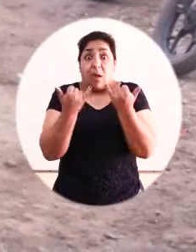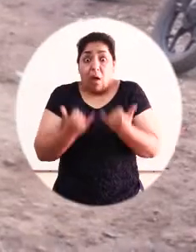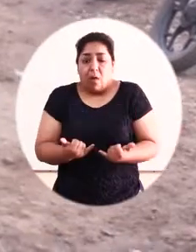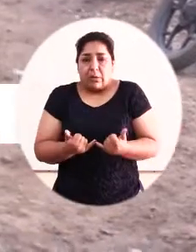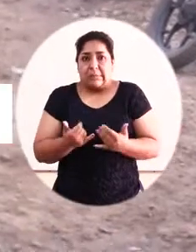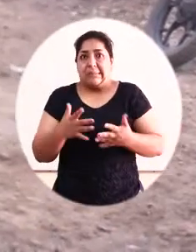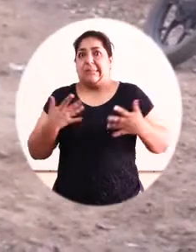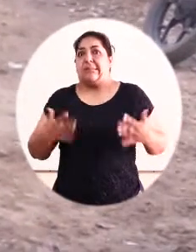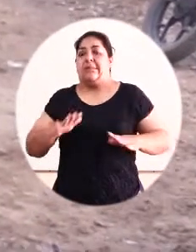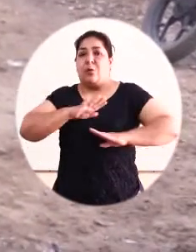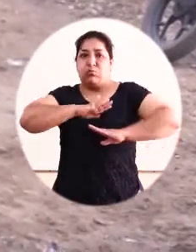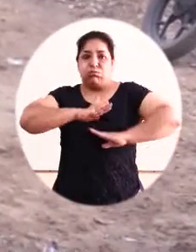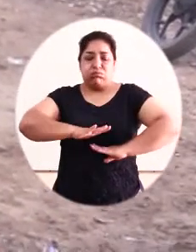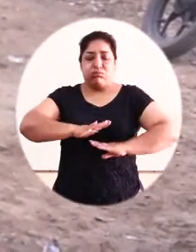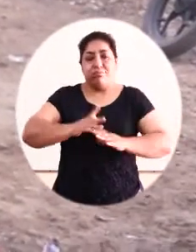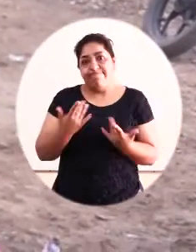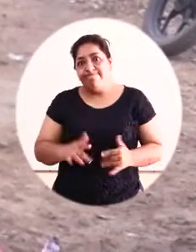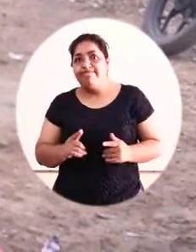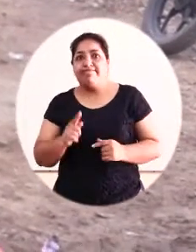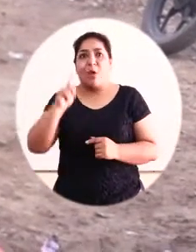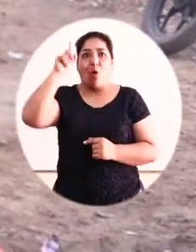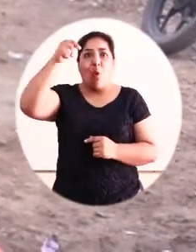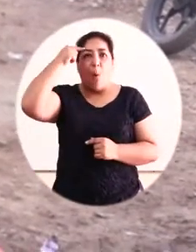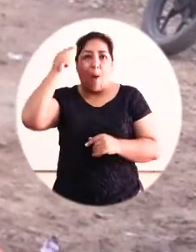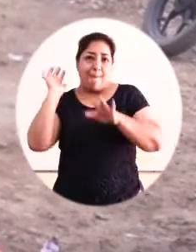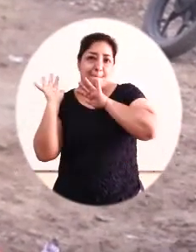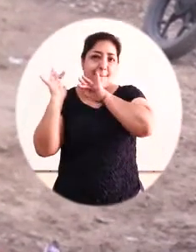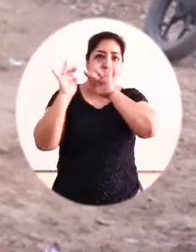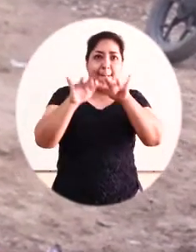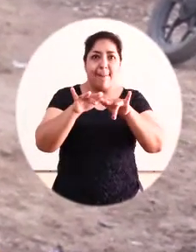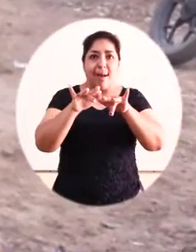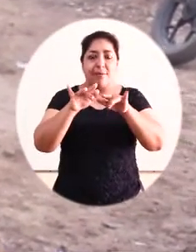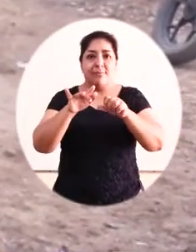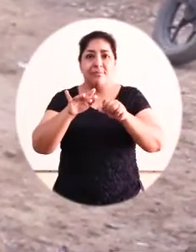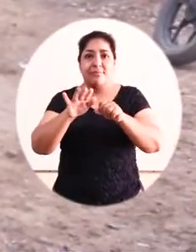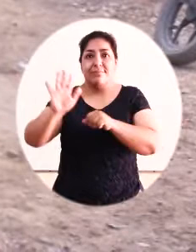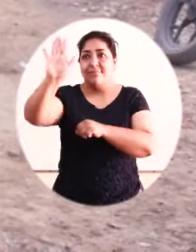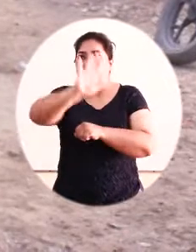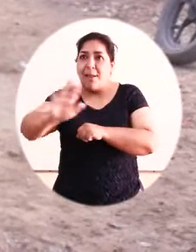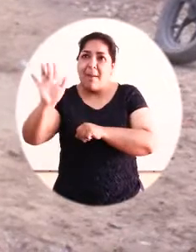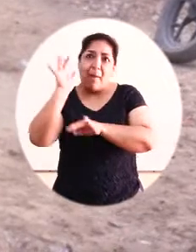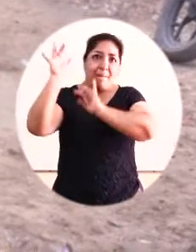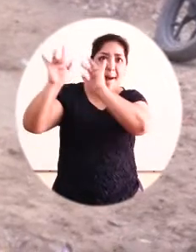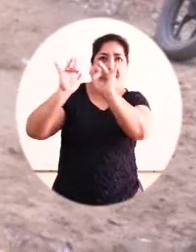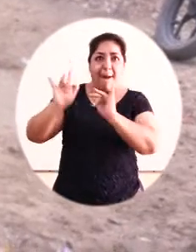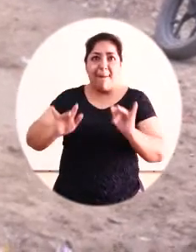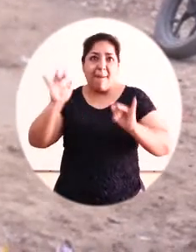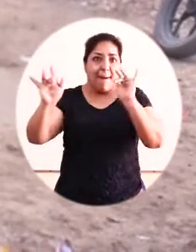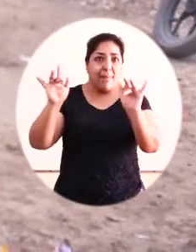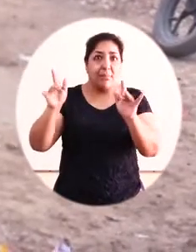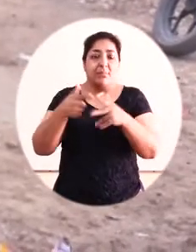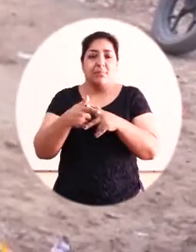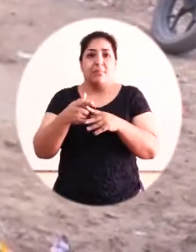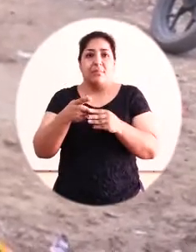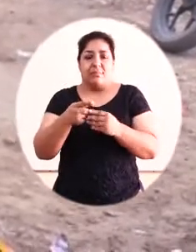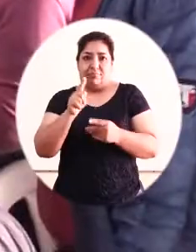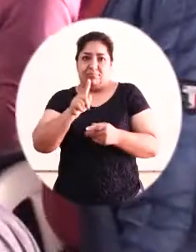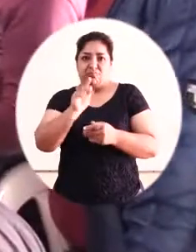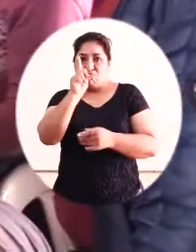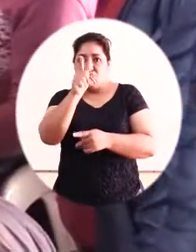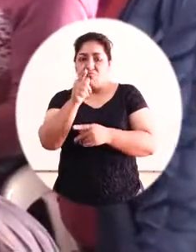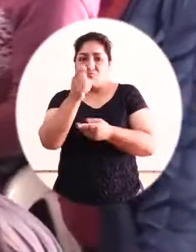muy gratificante que un gobernador llegue a todos los rincones del departamento y que haya